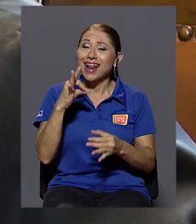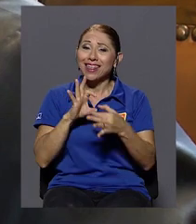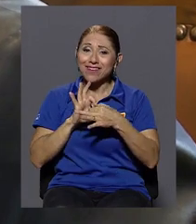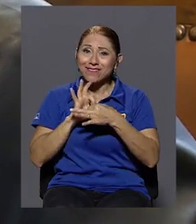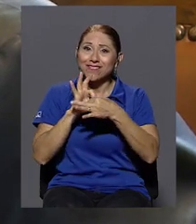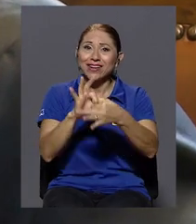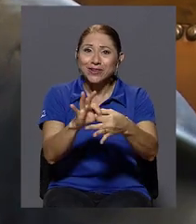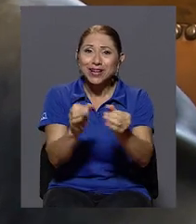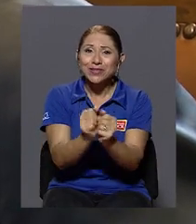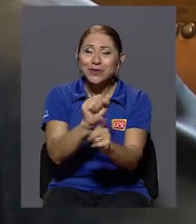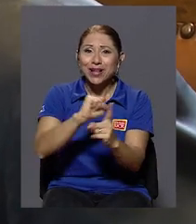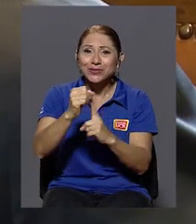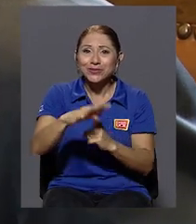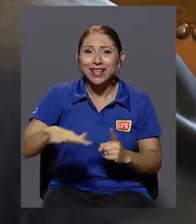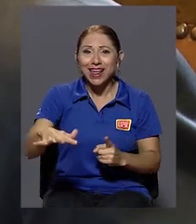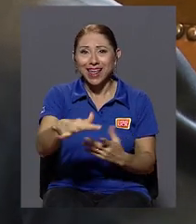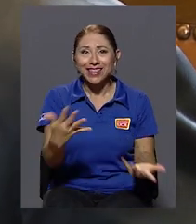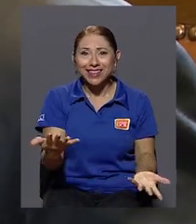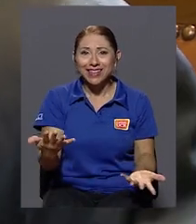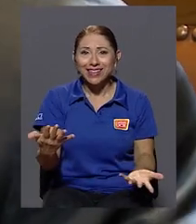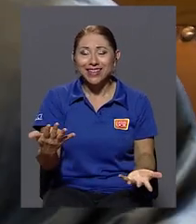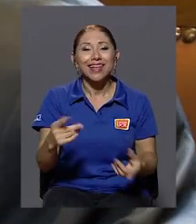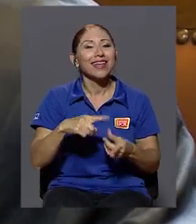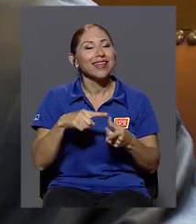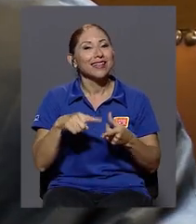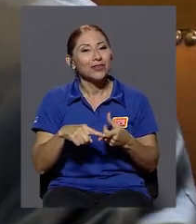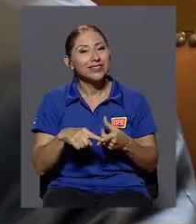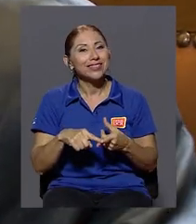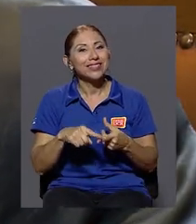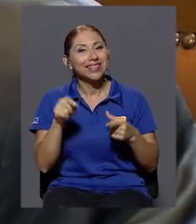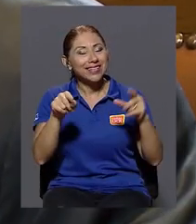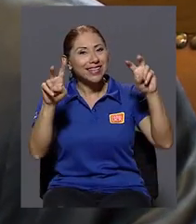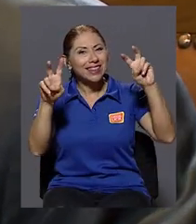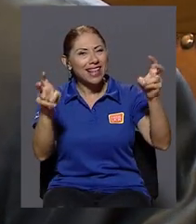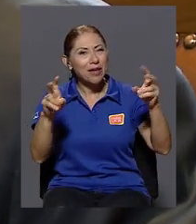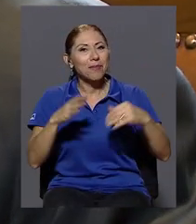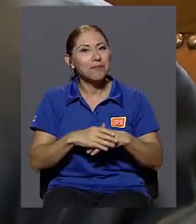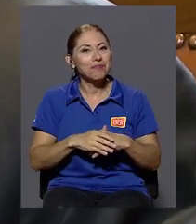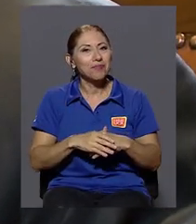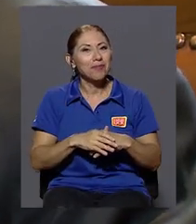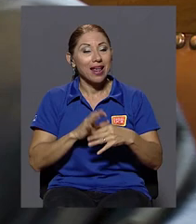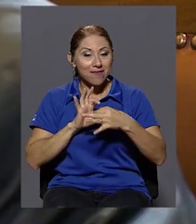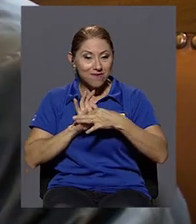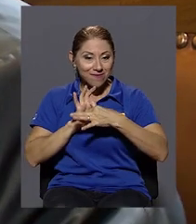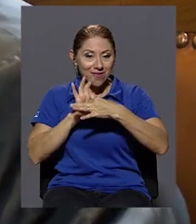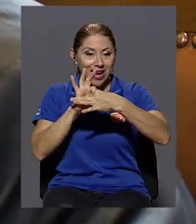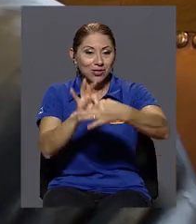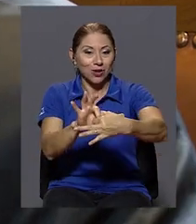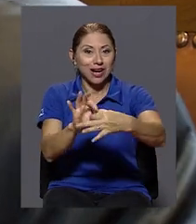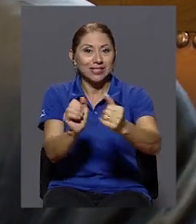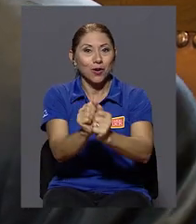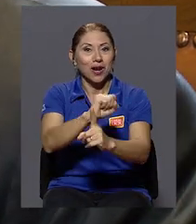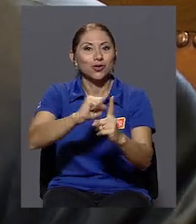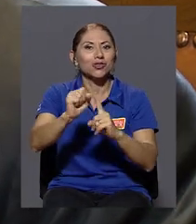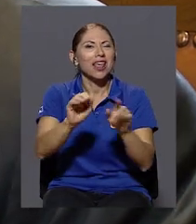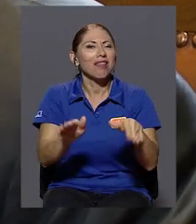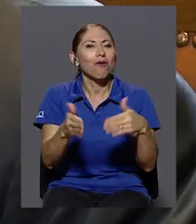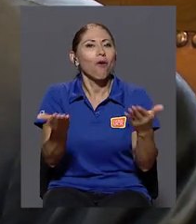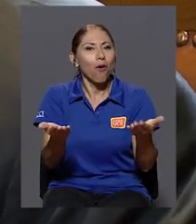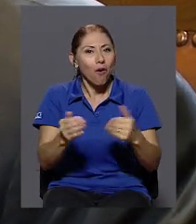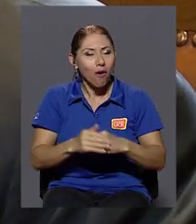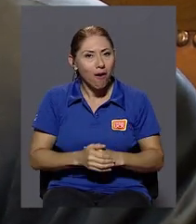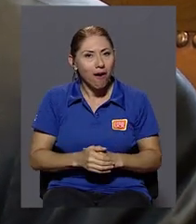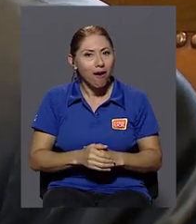de relacionarse con la sociedad. Entonces, este tema de cómo relacionarse